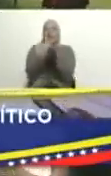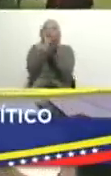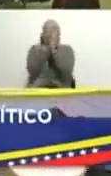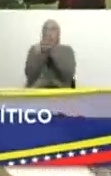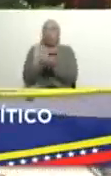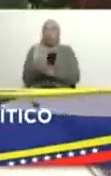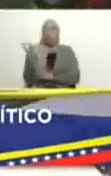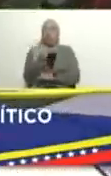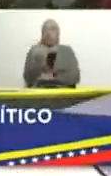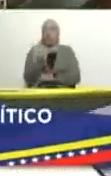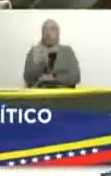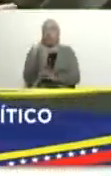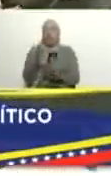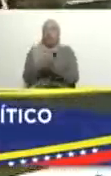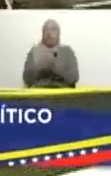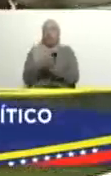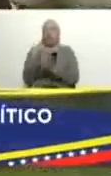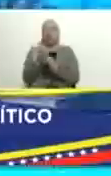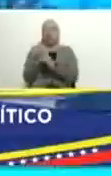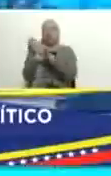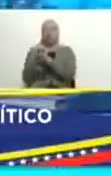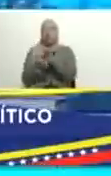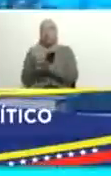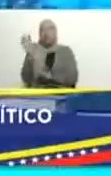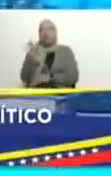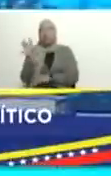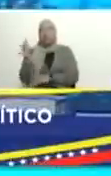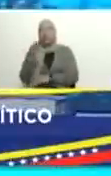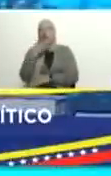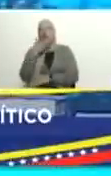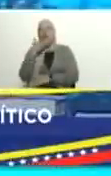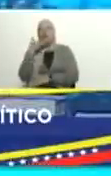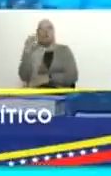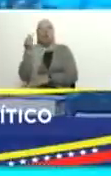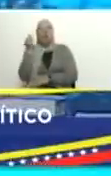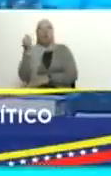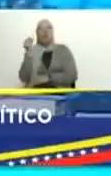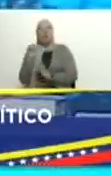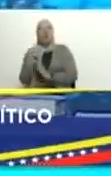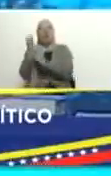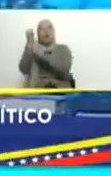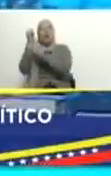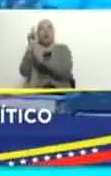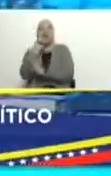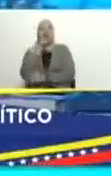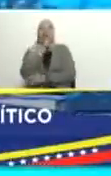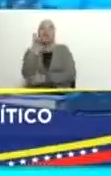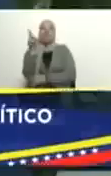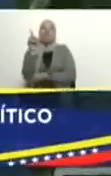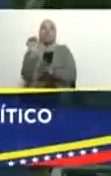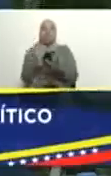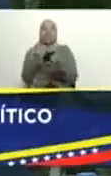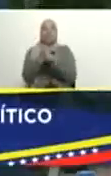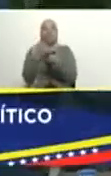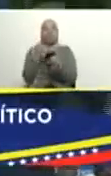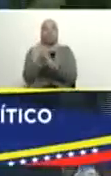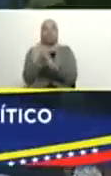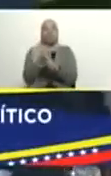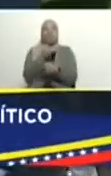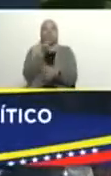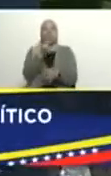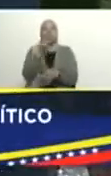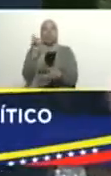Igualmente al diputado, líder de la juventud venezolana, Ricardo Sánchez, secretario general